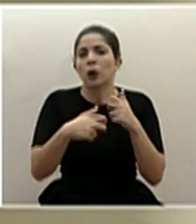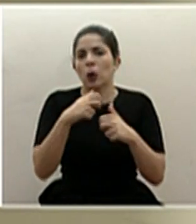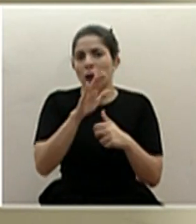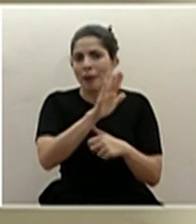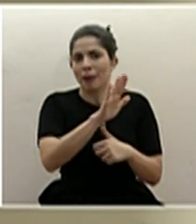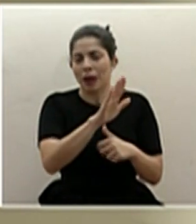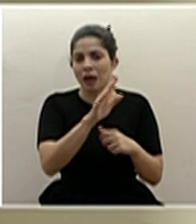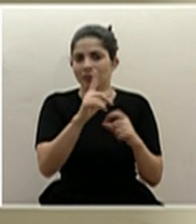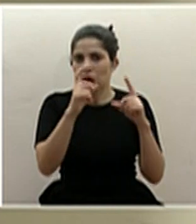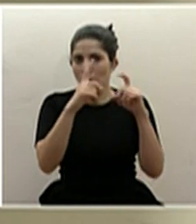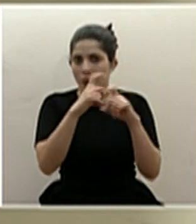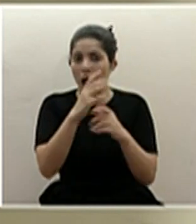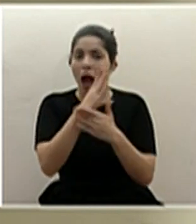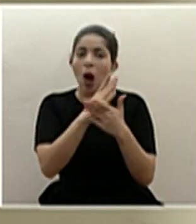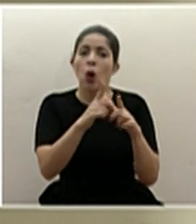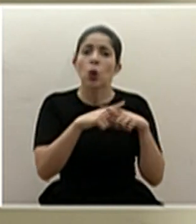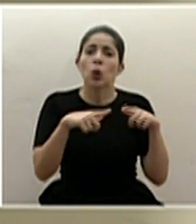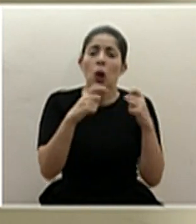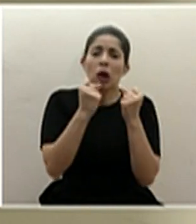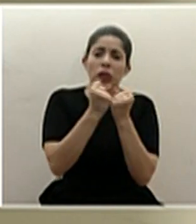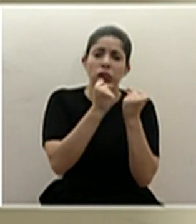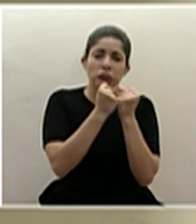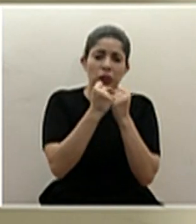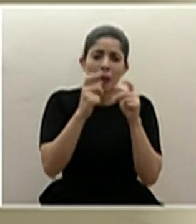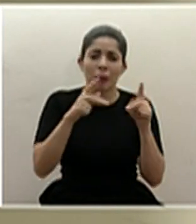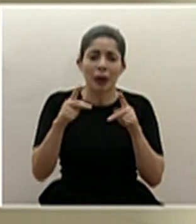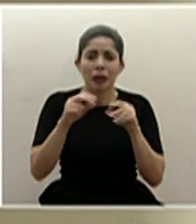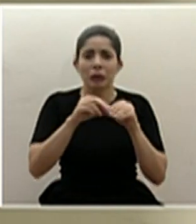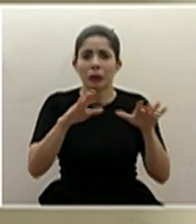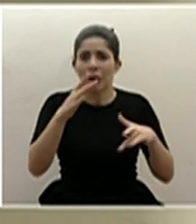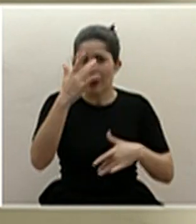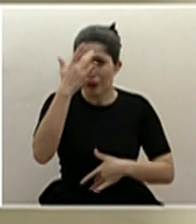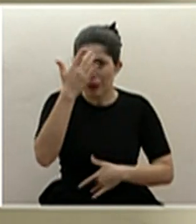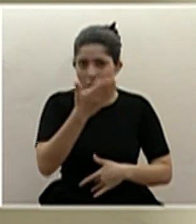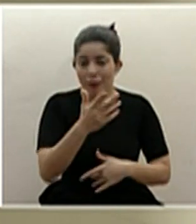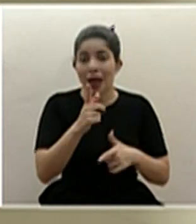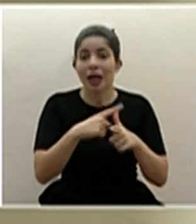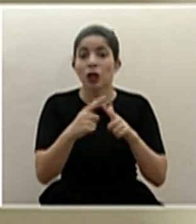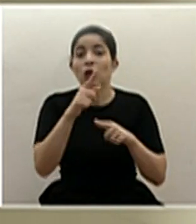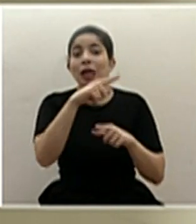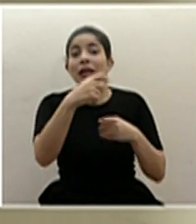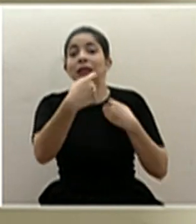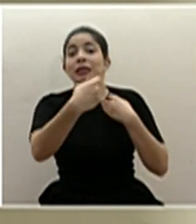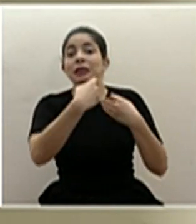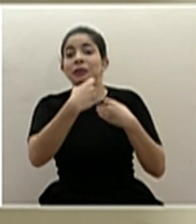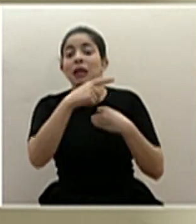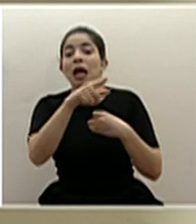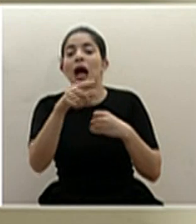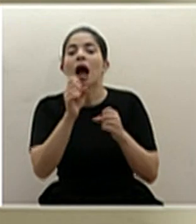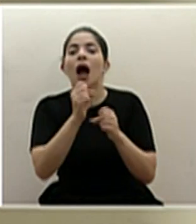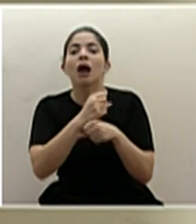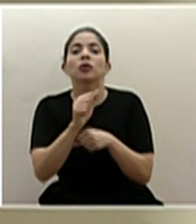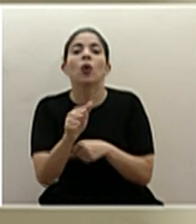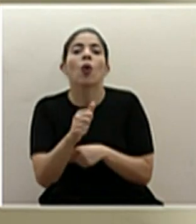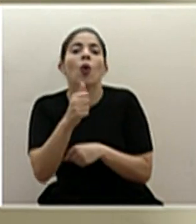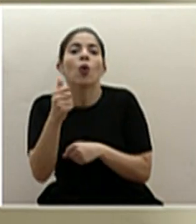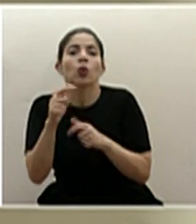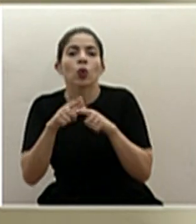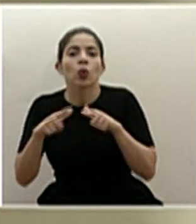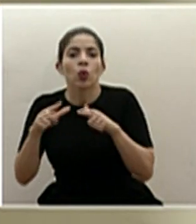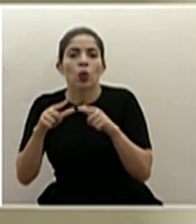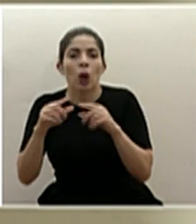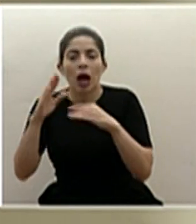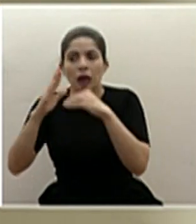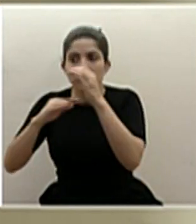lugares donde se les presentó algún hacinamiento, algún contagio, y lo que nos explican es que están haciendo otro tipo de recintos para que